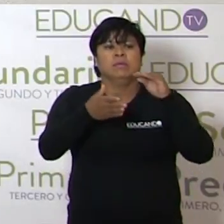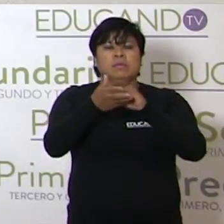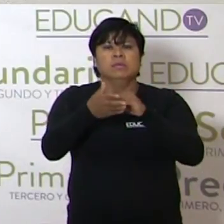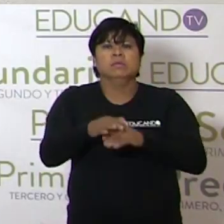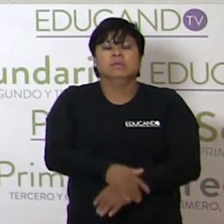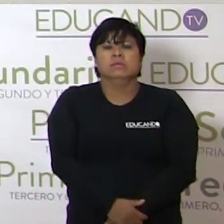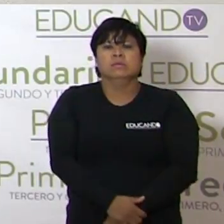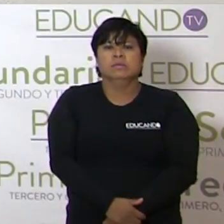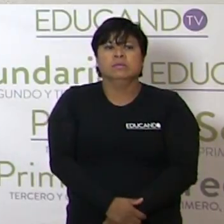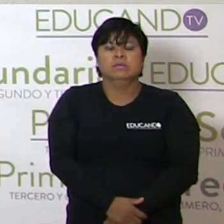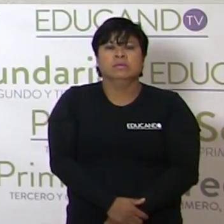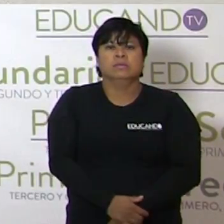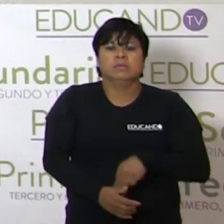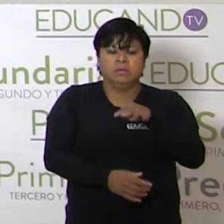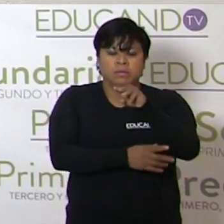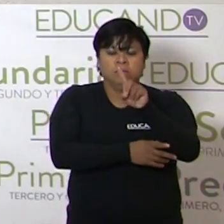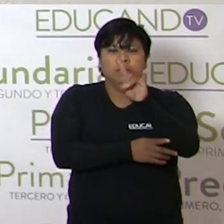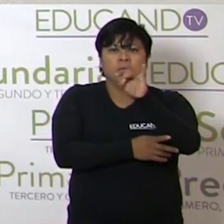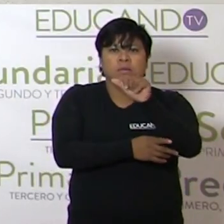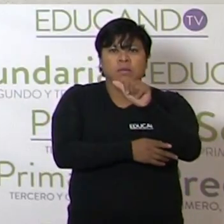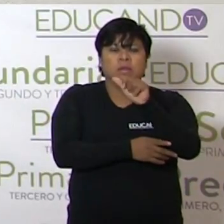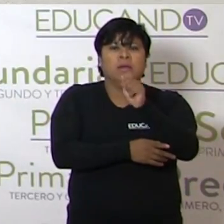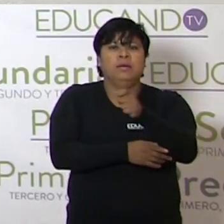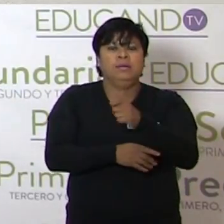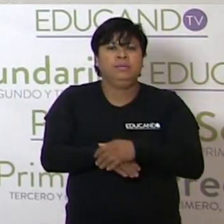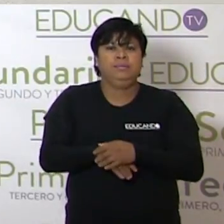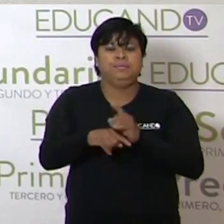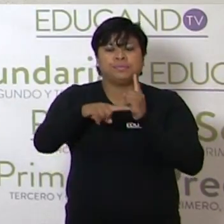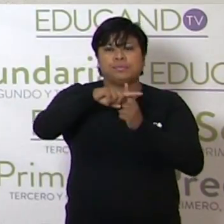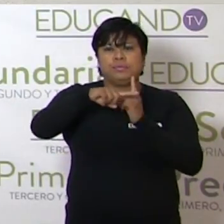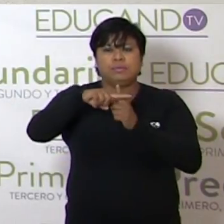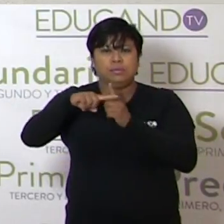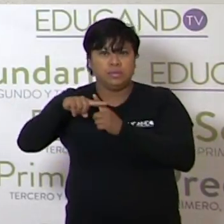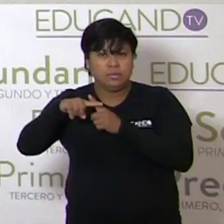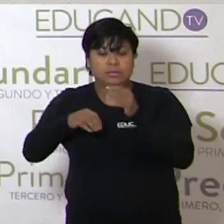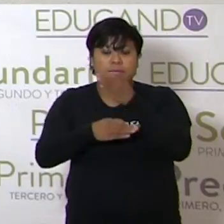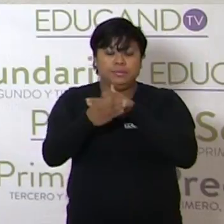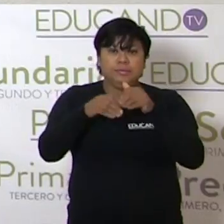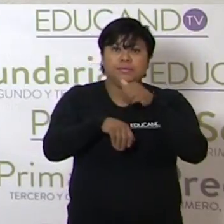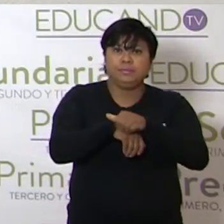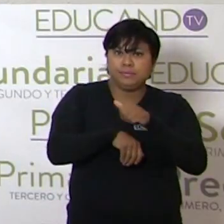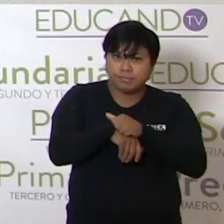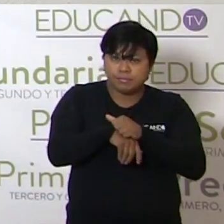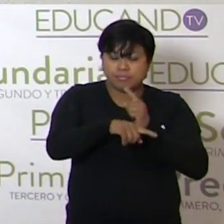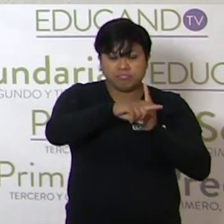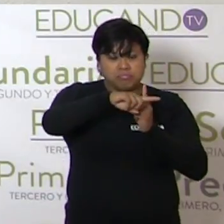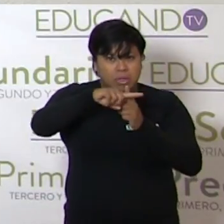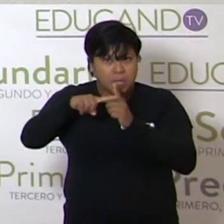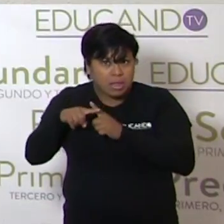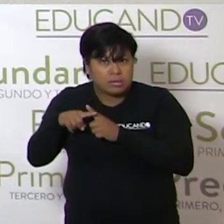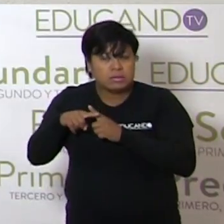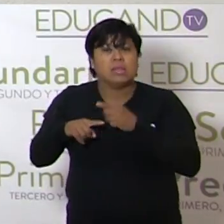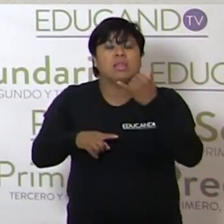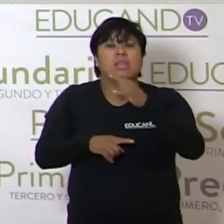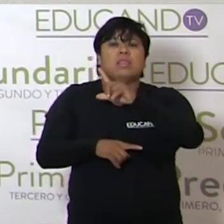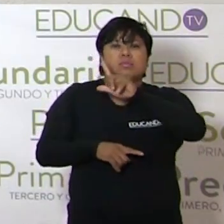entonces que la media es sumar todos los números y dividirlos entre el número total de